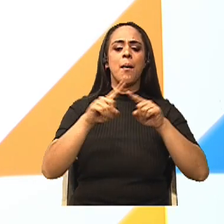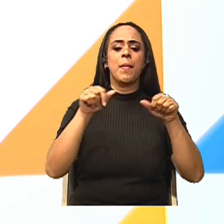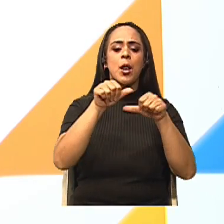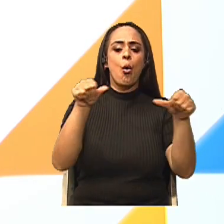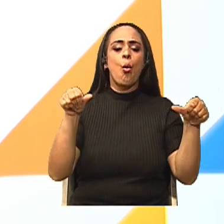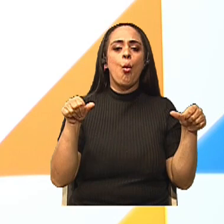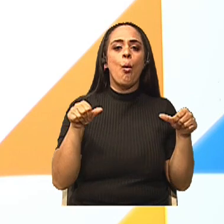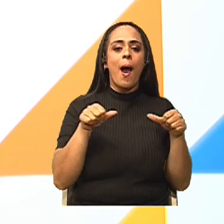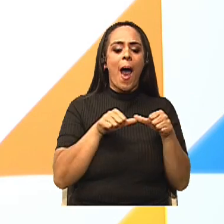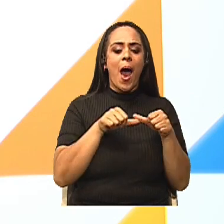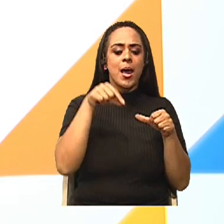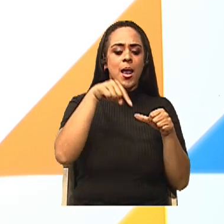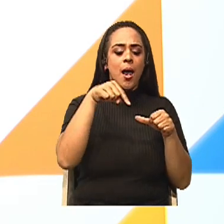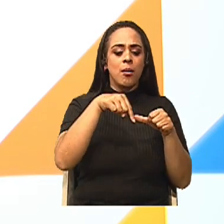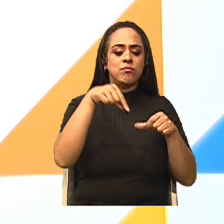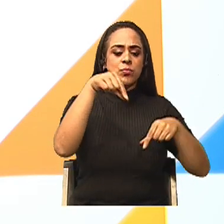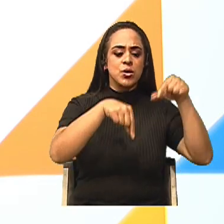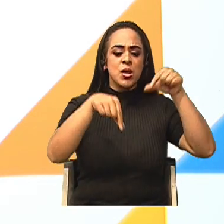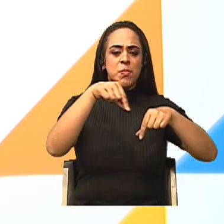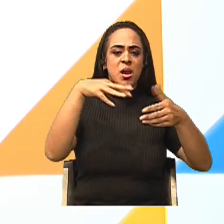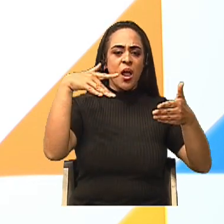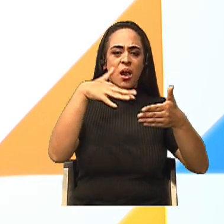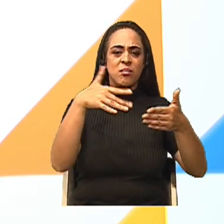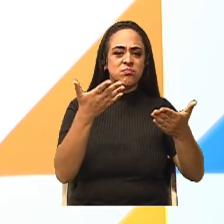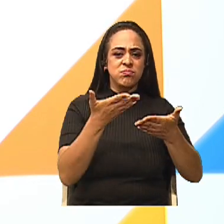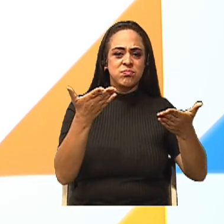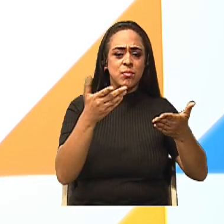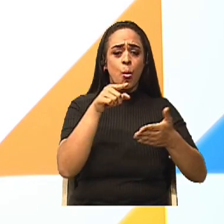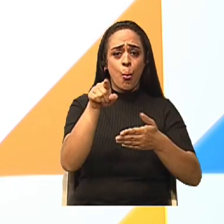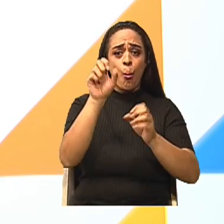la química? ¿Alguien allá me podría ayudar?